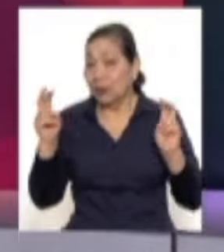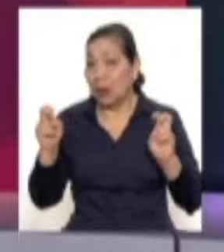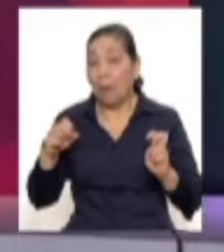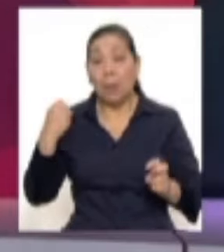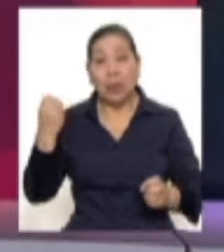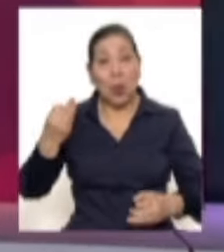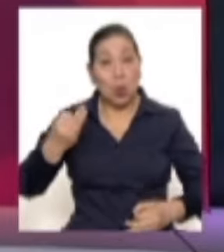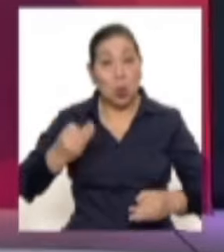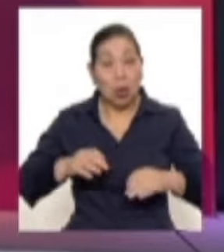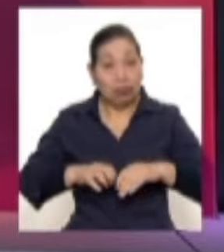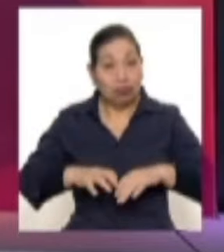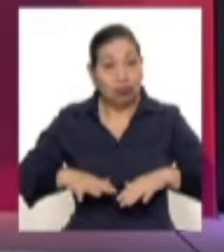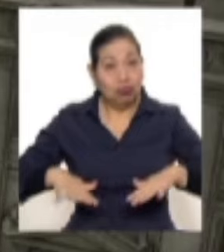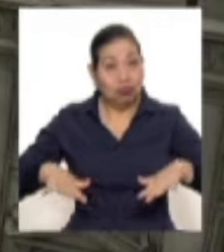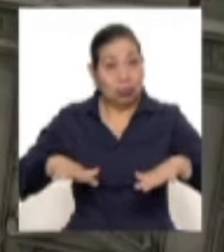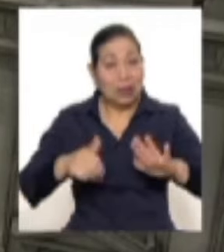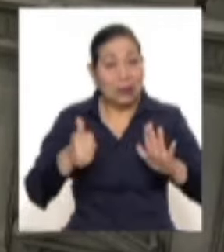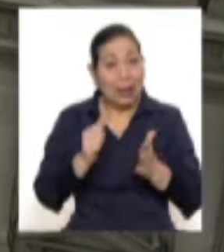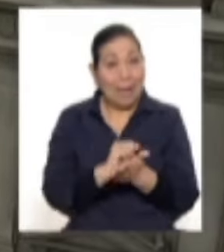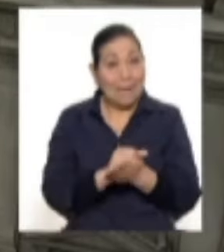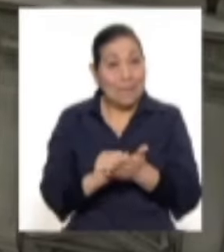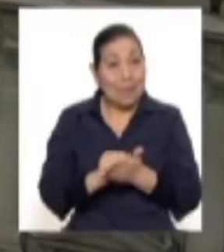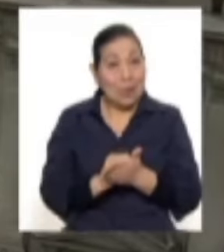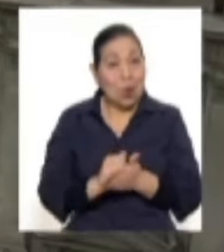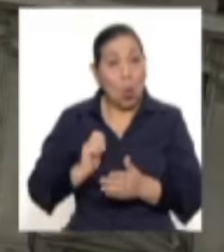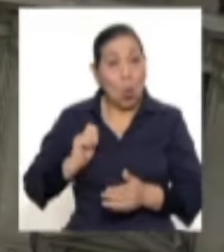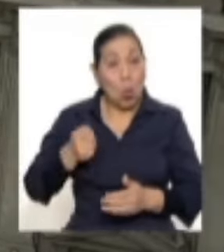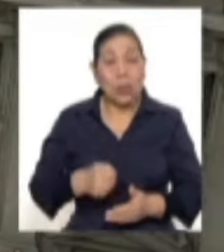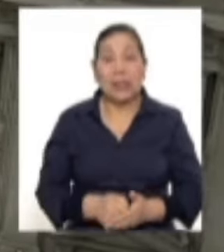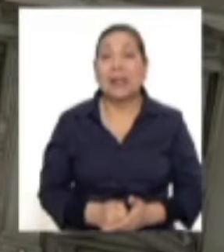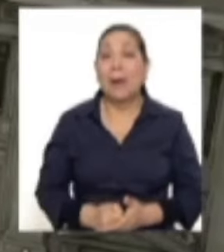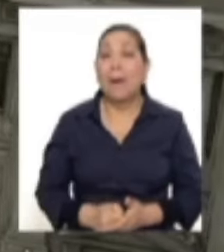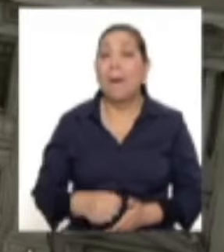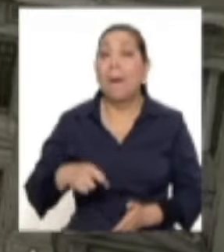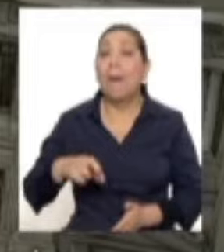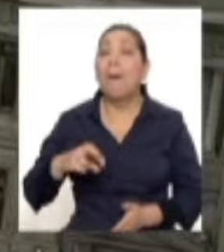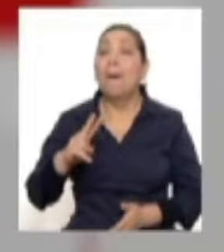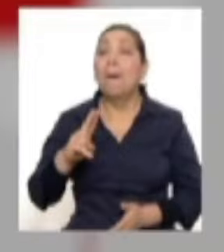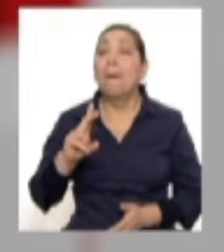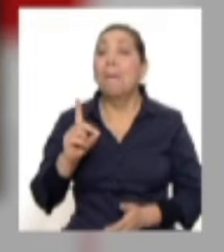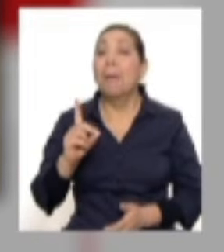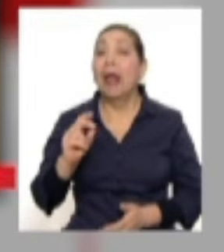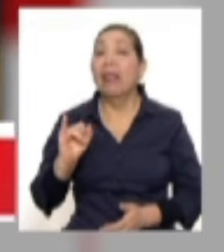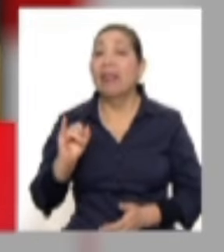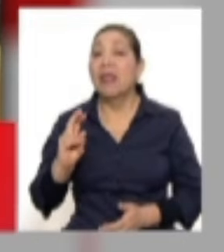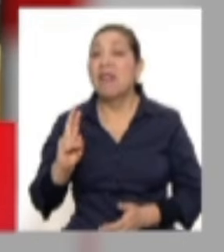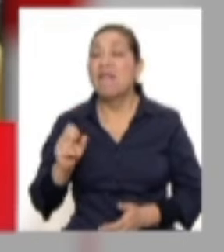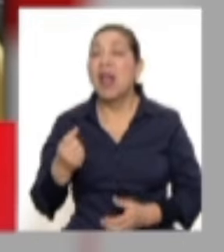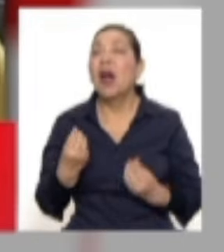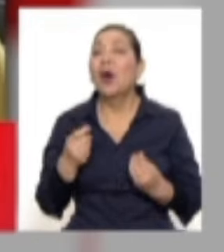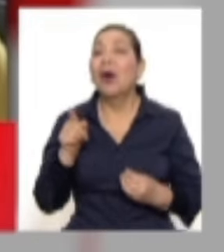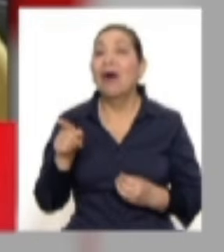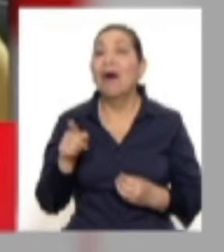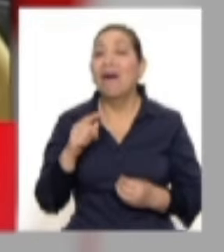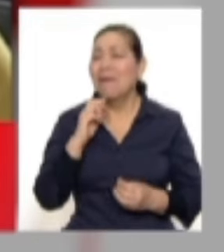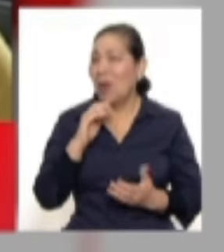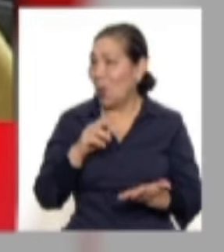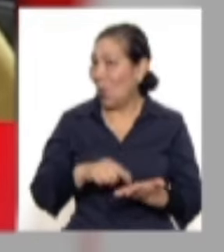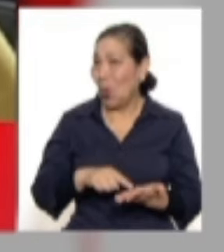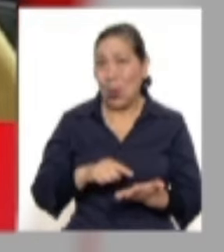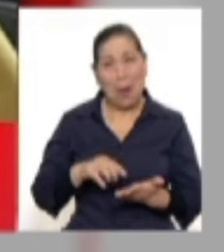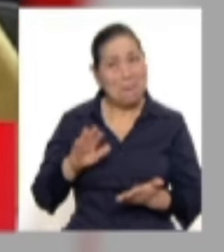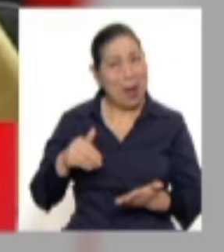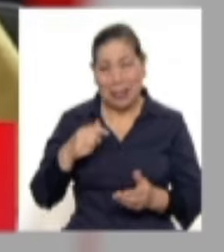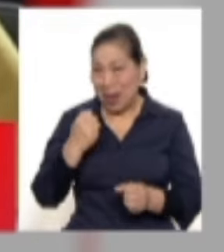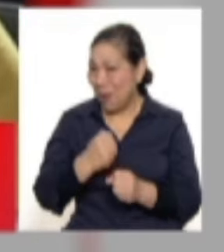El Poder Judicial suspendió preventivamente por 6 meses a la jueza superior Paola Luz Valdivia Sánchez, a quien se le atribuyen faltas muy graves.